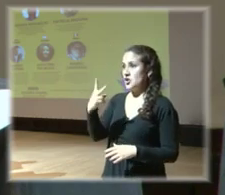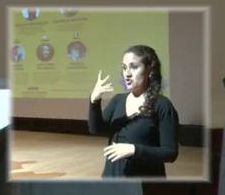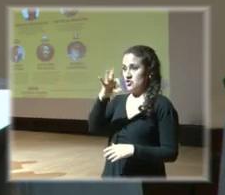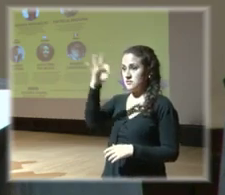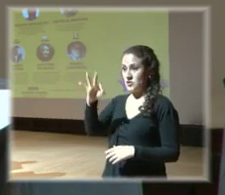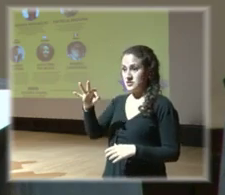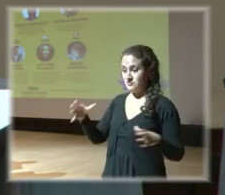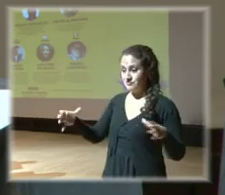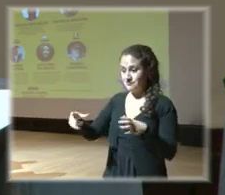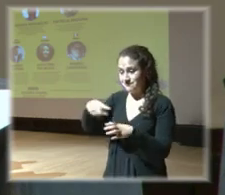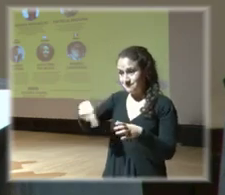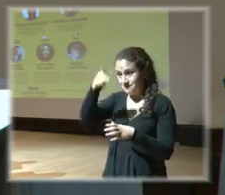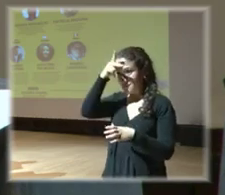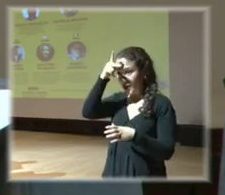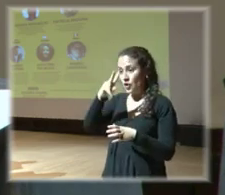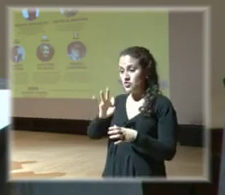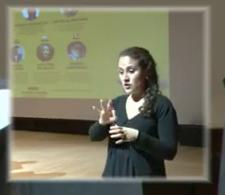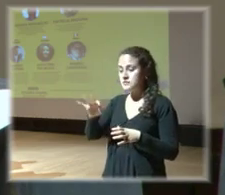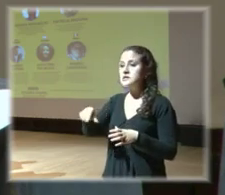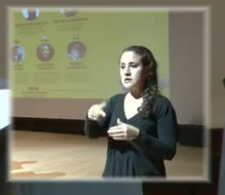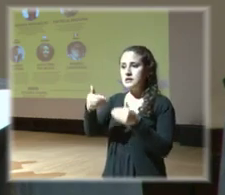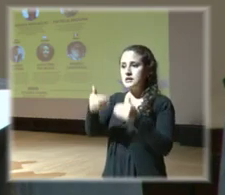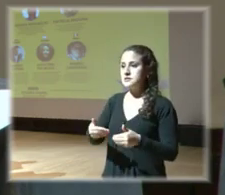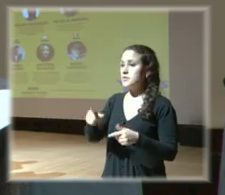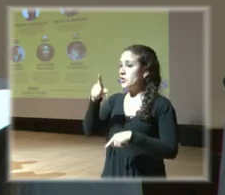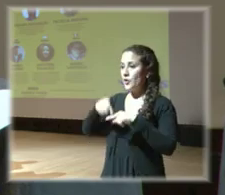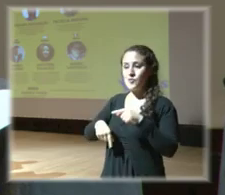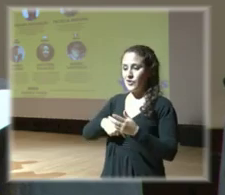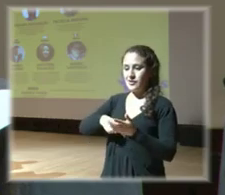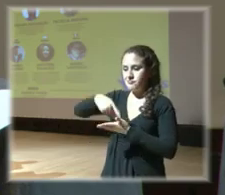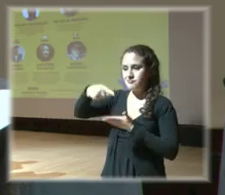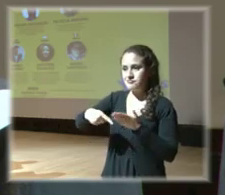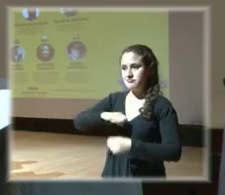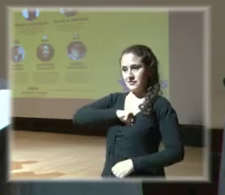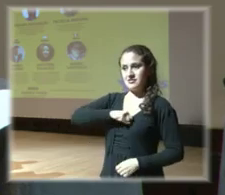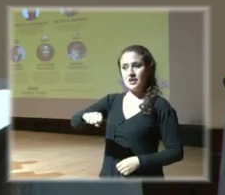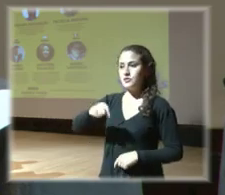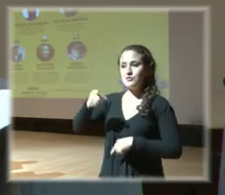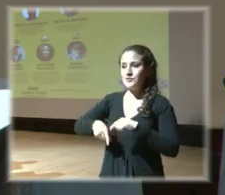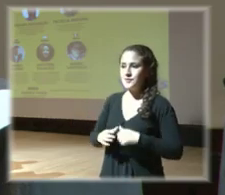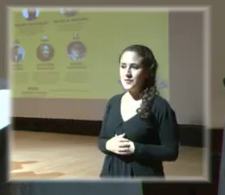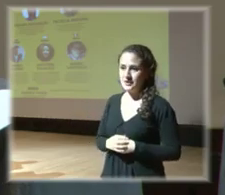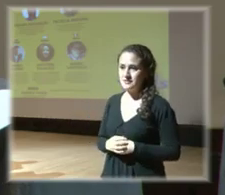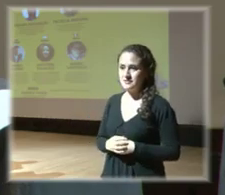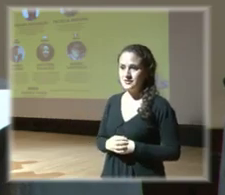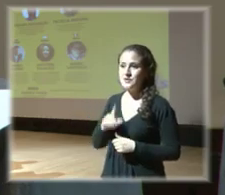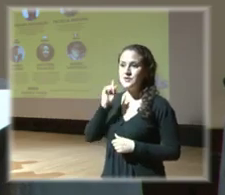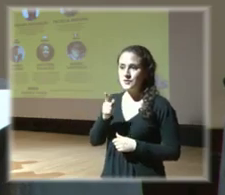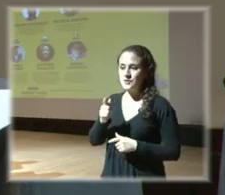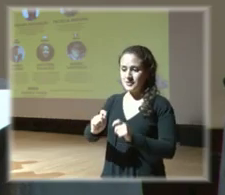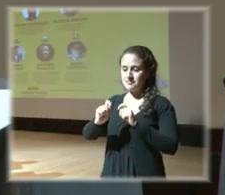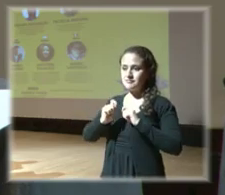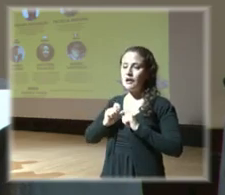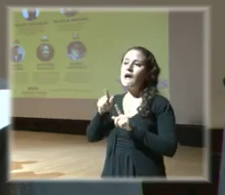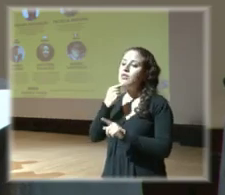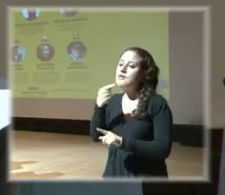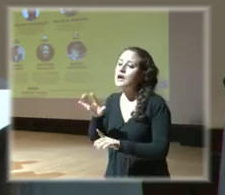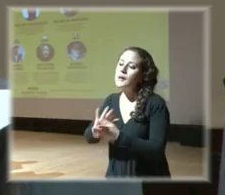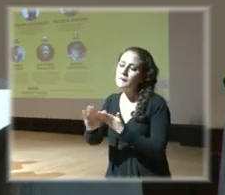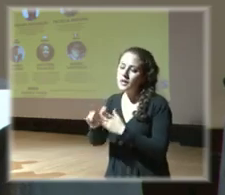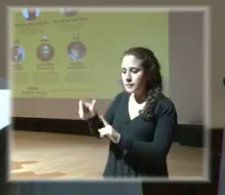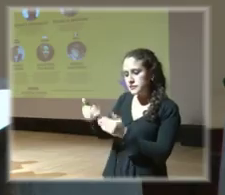la población nacional que no puede ejercer de manera libre sus derechos bajo la figura de que se le está protegiendo o se le